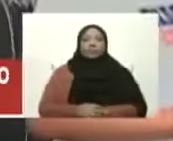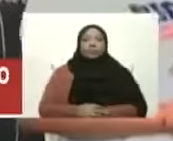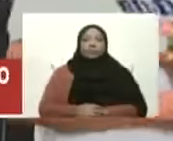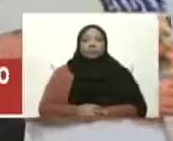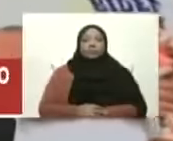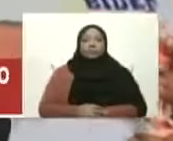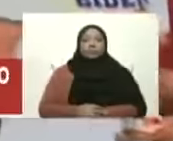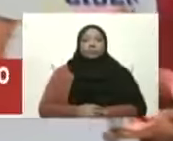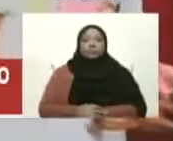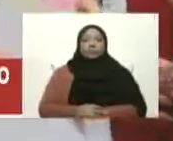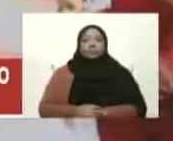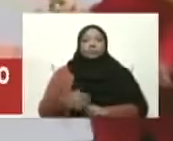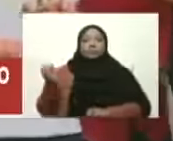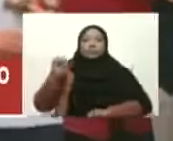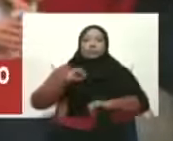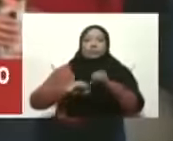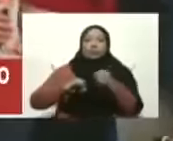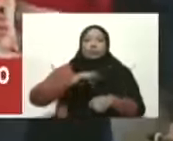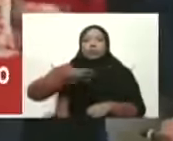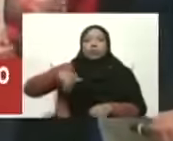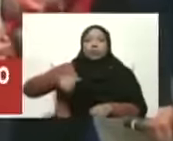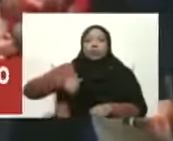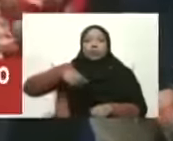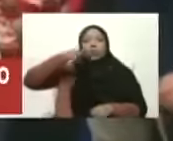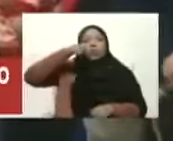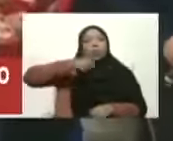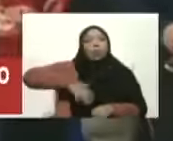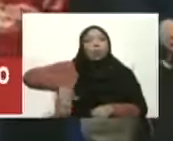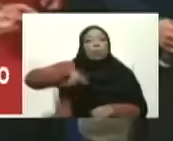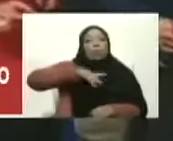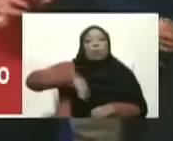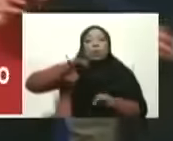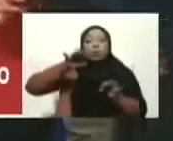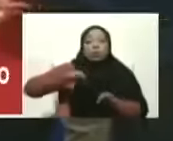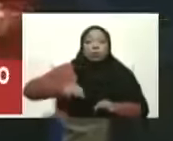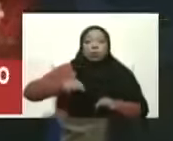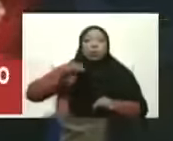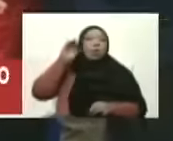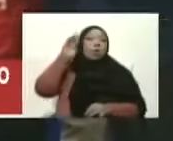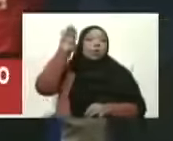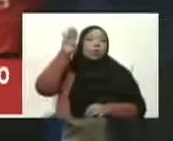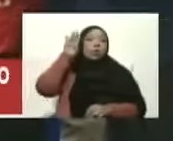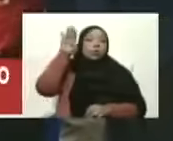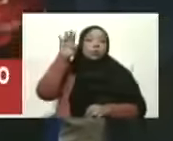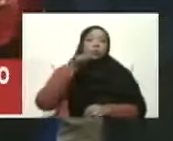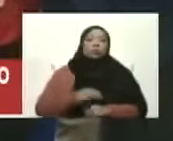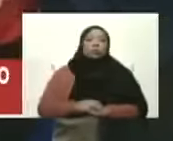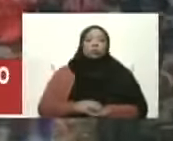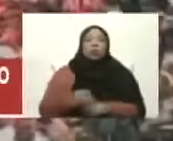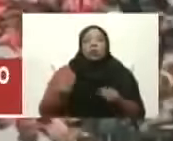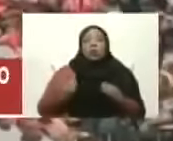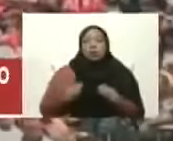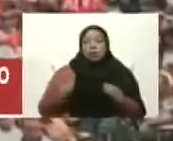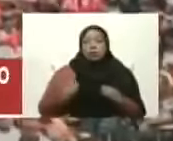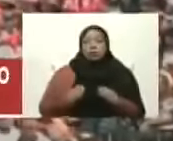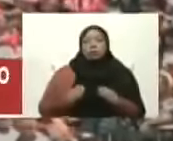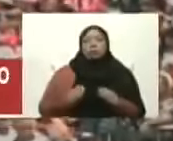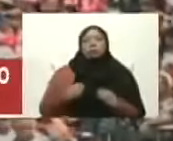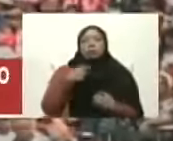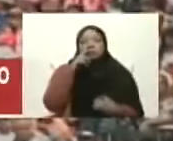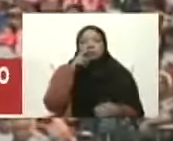que tenemos al frente es el porvenir, es el futuro, es la vida que nos